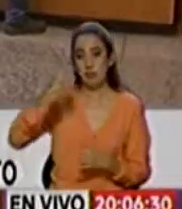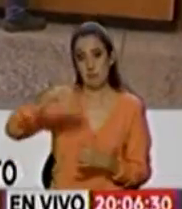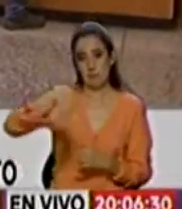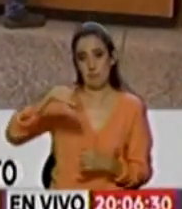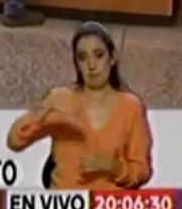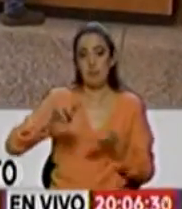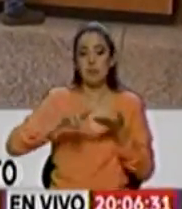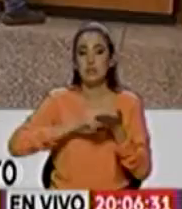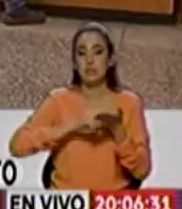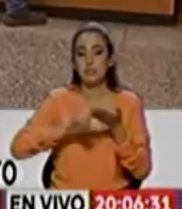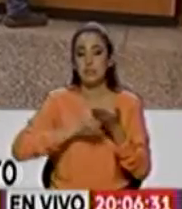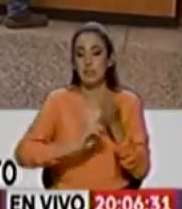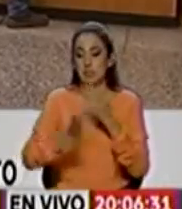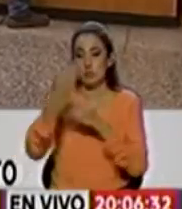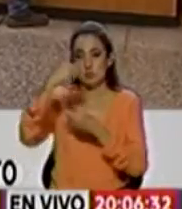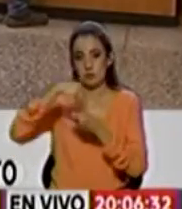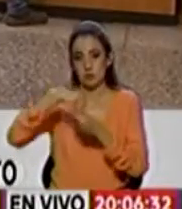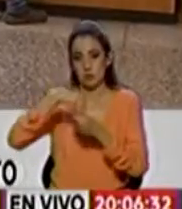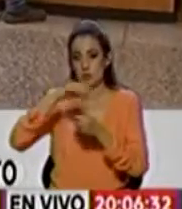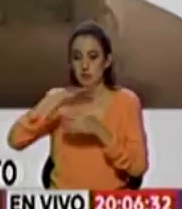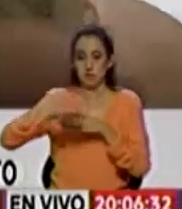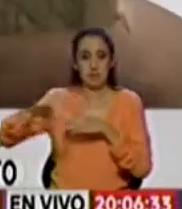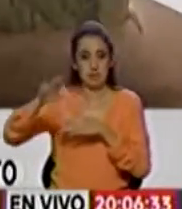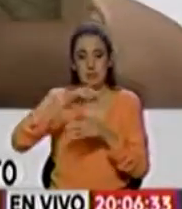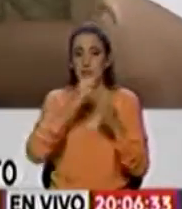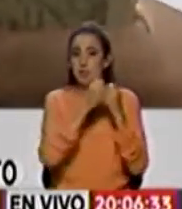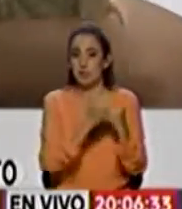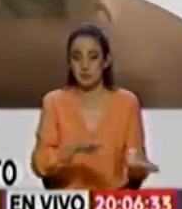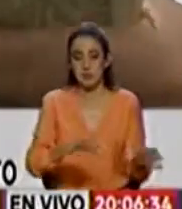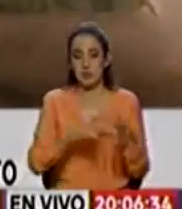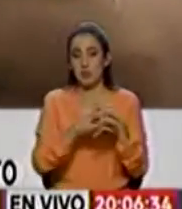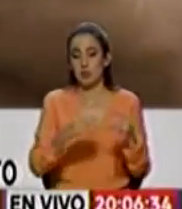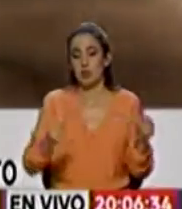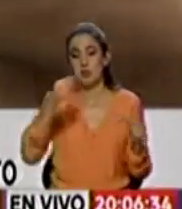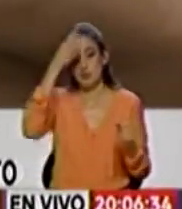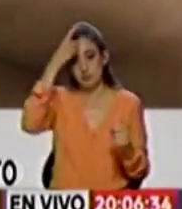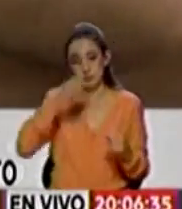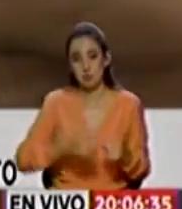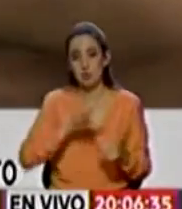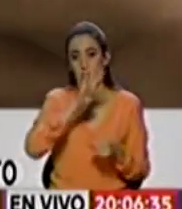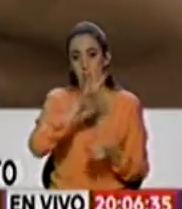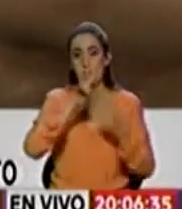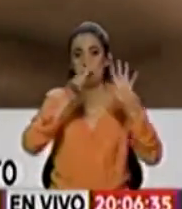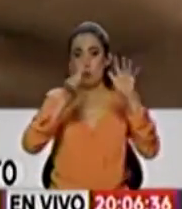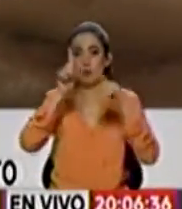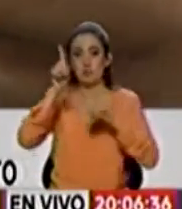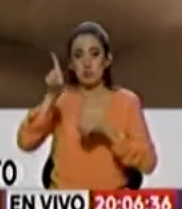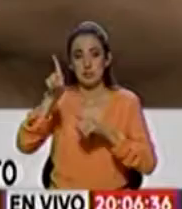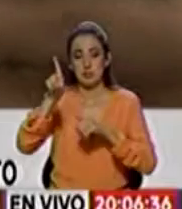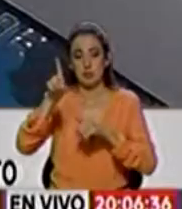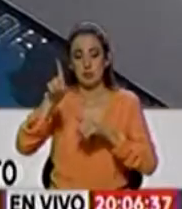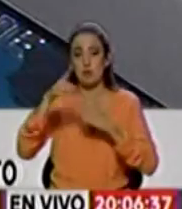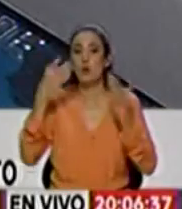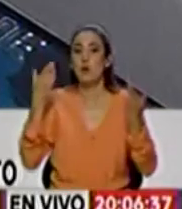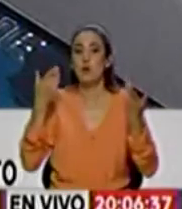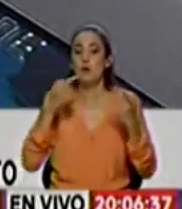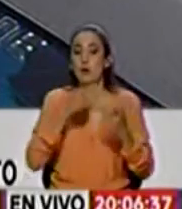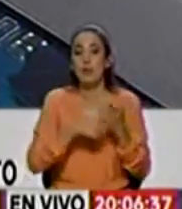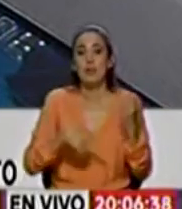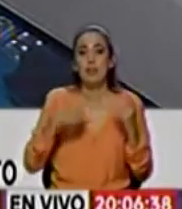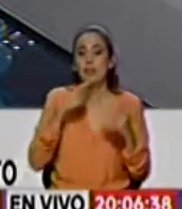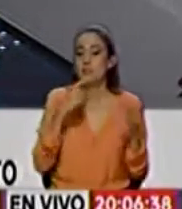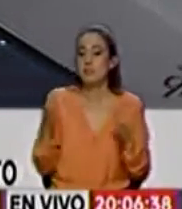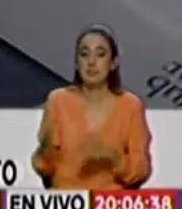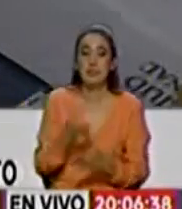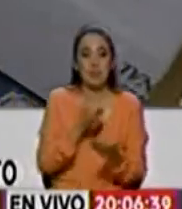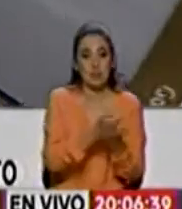Junta Monetaria dé un paso atrás y deje sin efecto la resolución 471 del año pasado, que permitía que el cobro de intereses